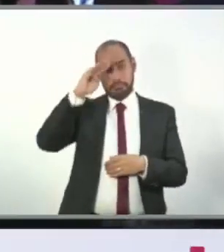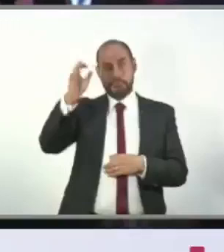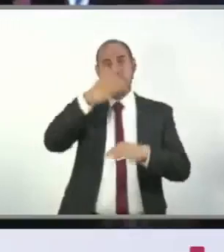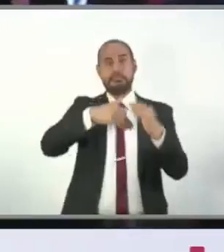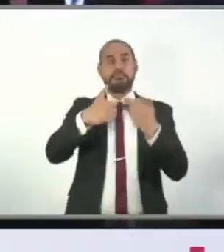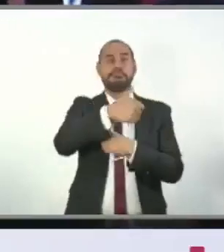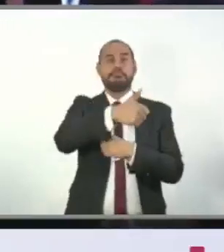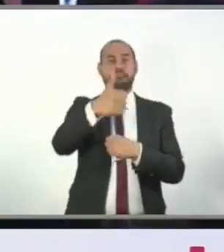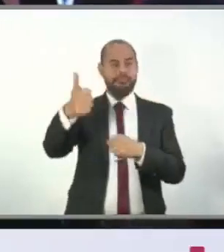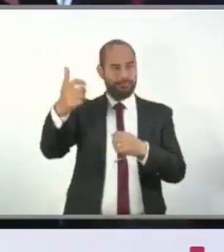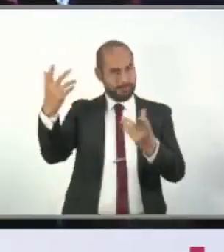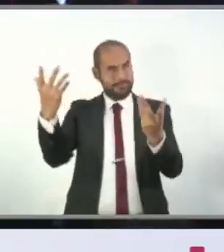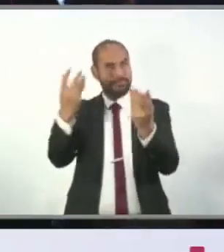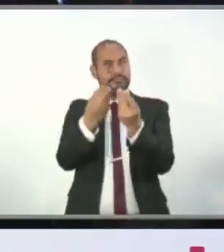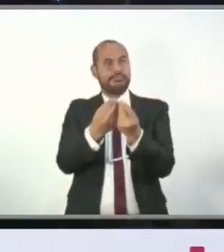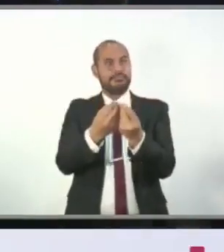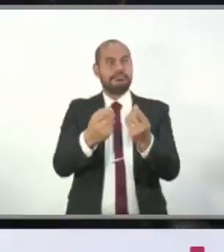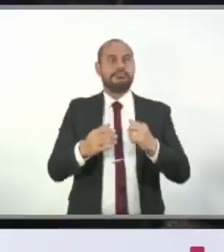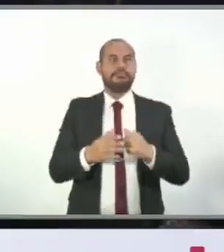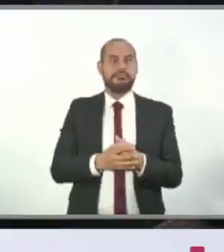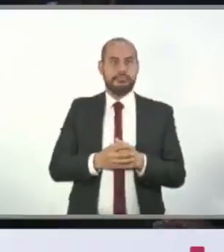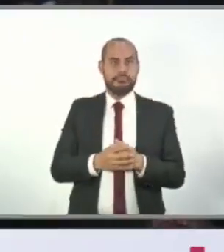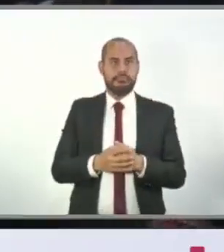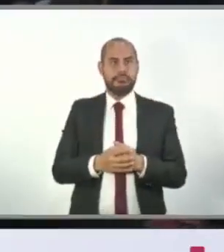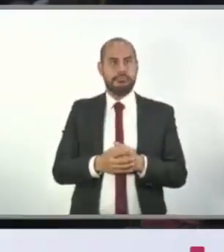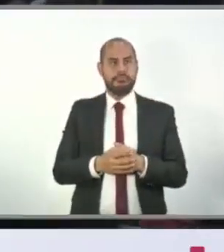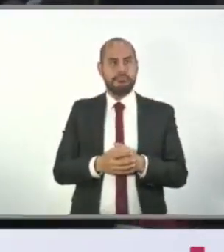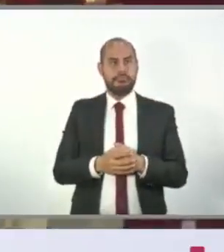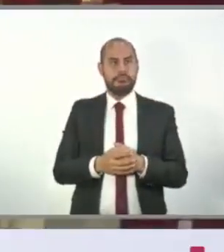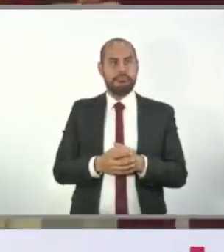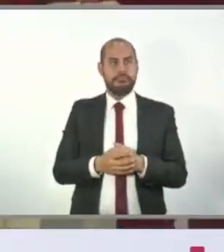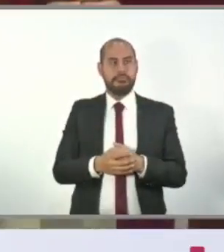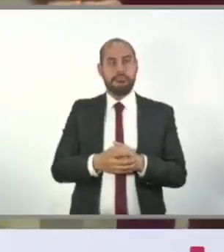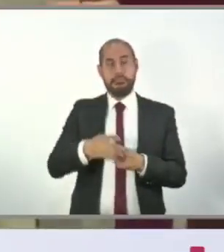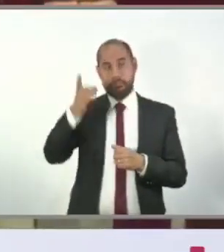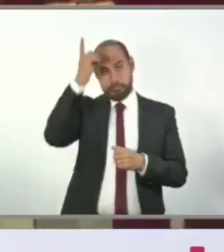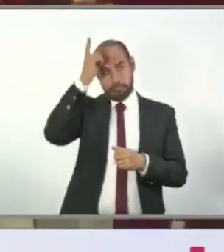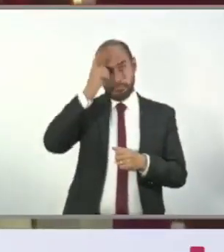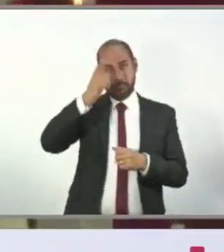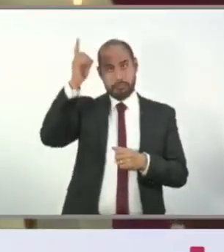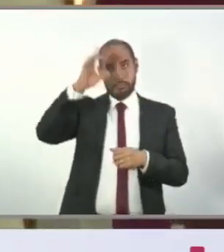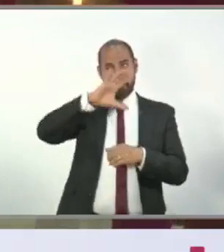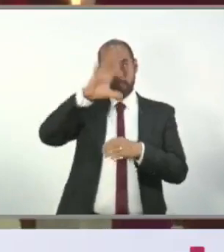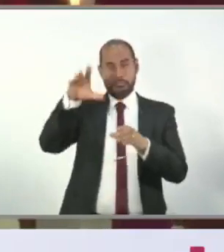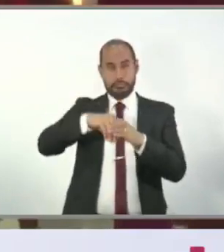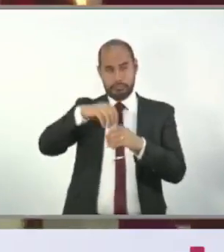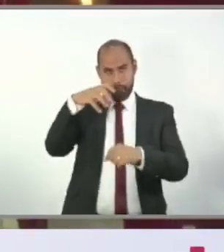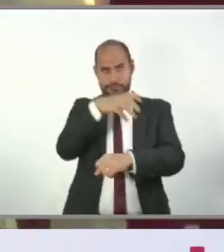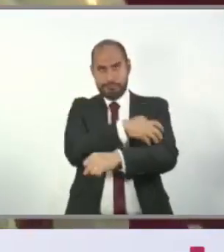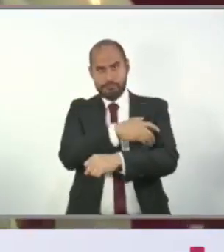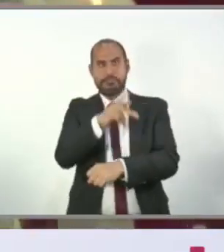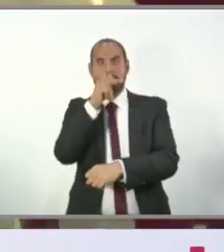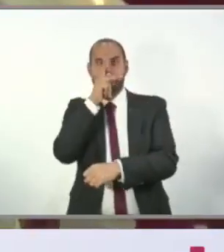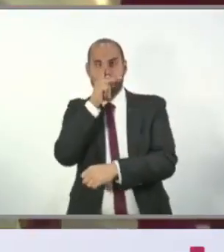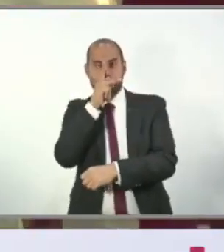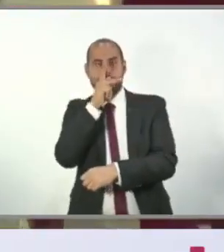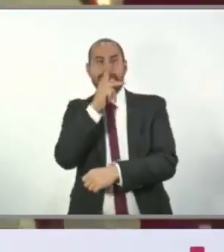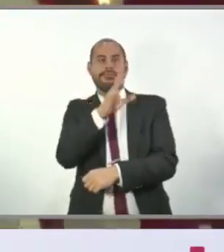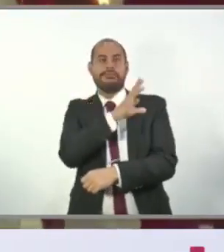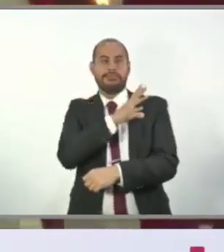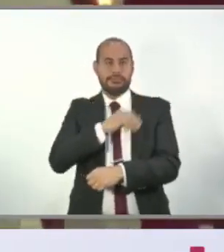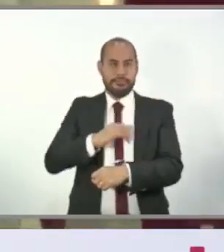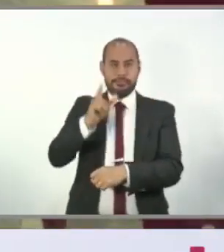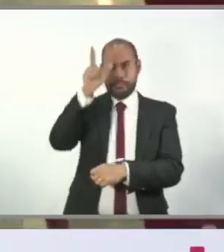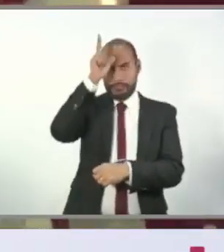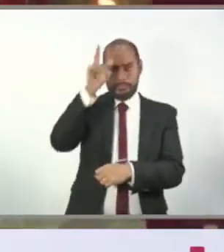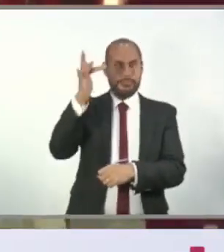todos y cada uno de ustedes. Y con tu espíritu. Y que la bendición de Dios Todopoderoso, Padre, Hijo y